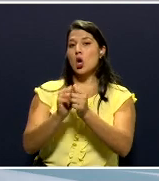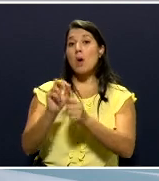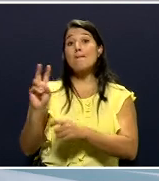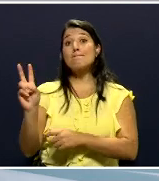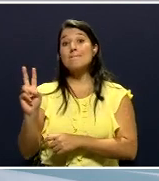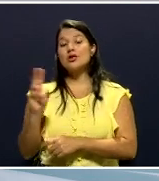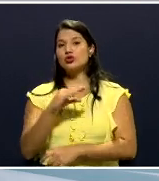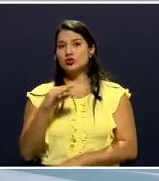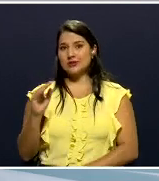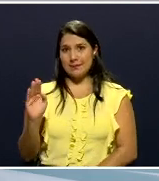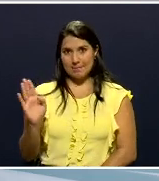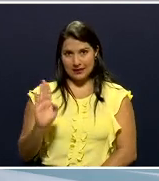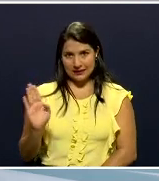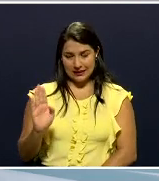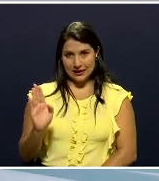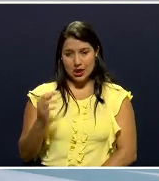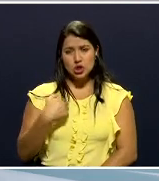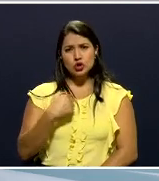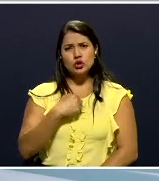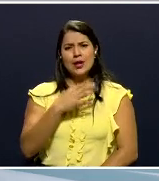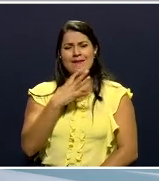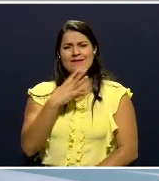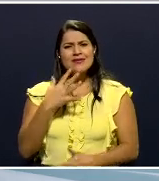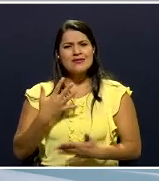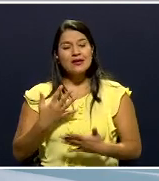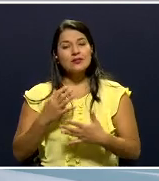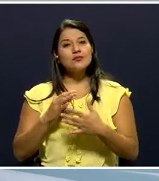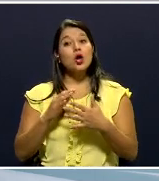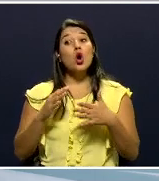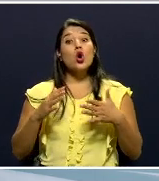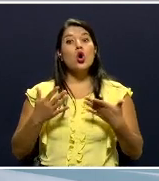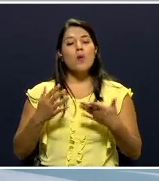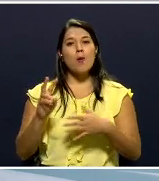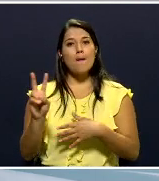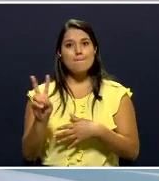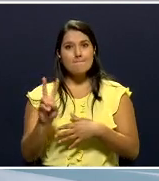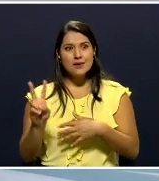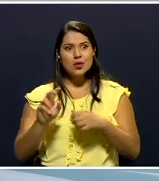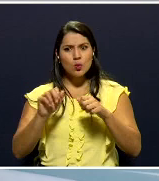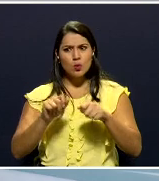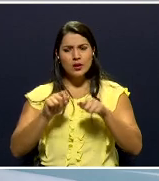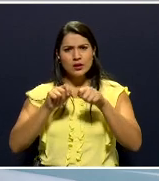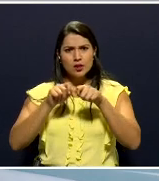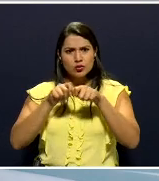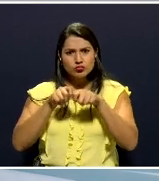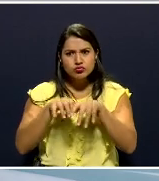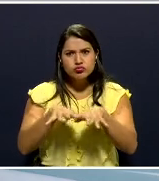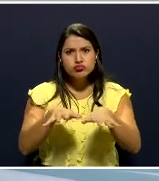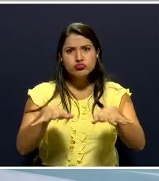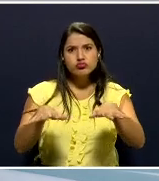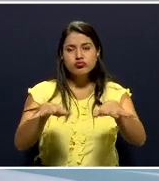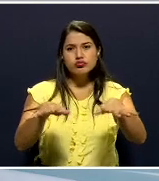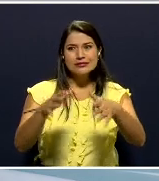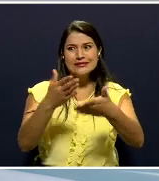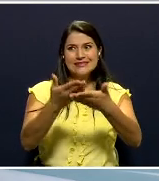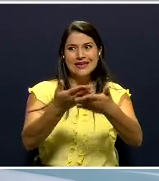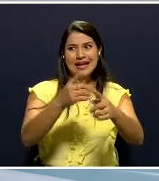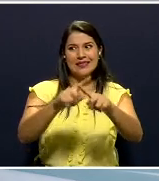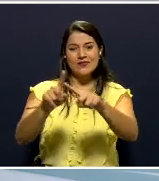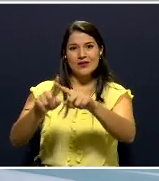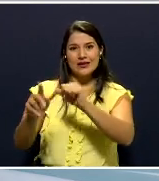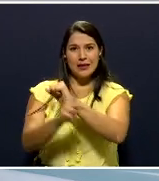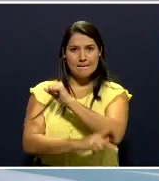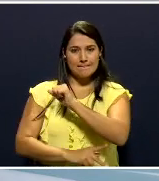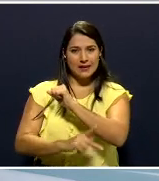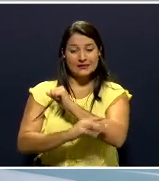las bacterias. Vamos a hablar sobre la manera en que los virus viajan a través de las fronteras y sobre el rol